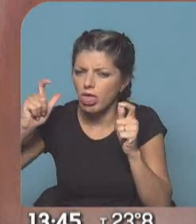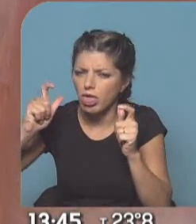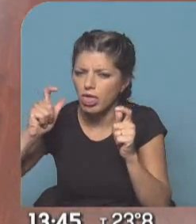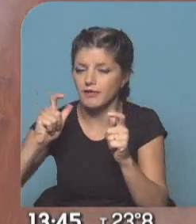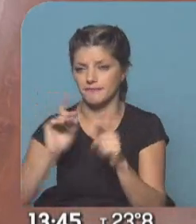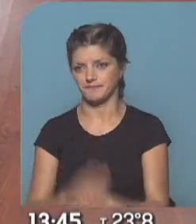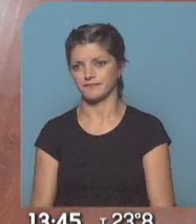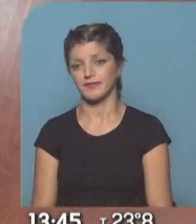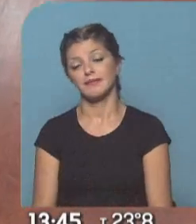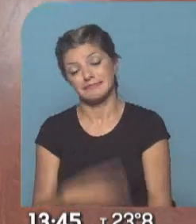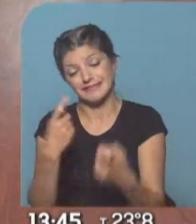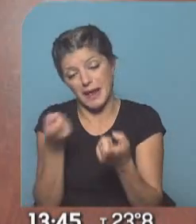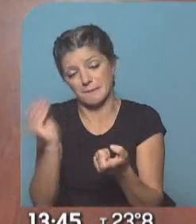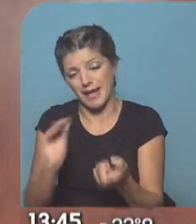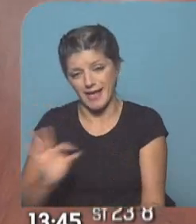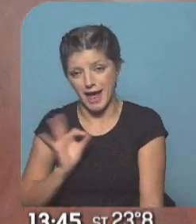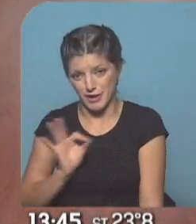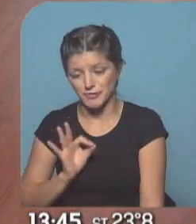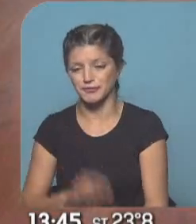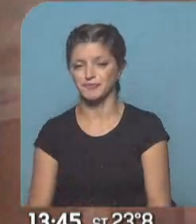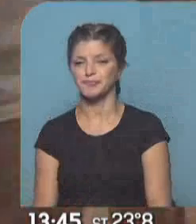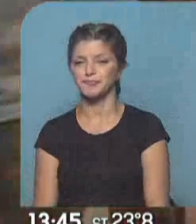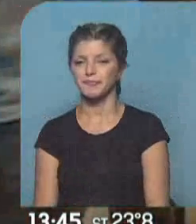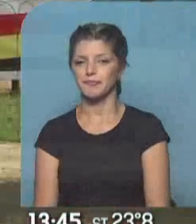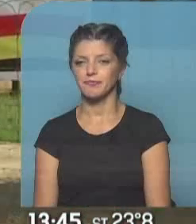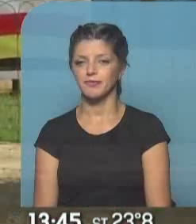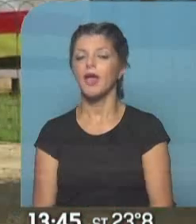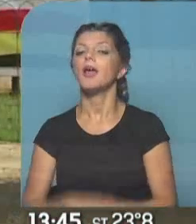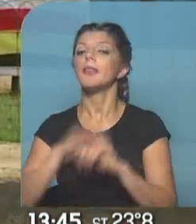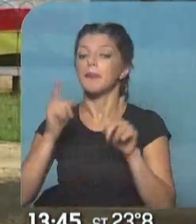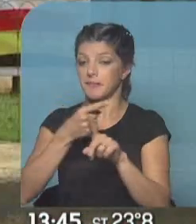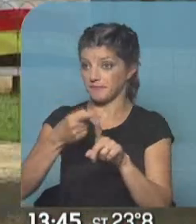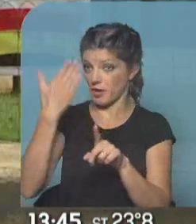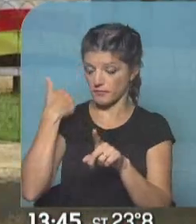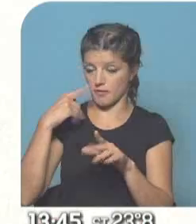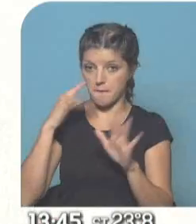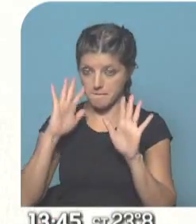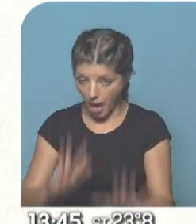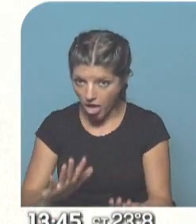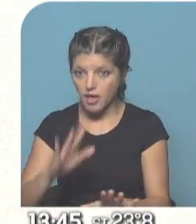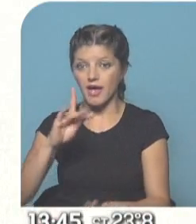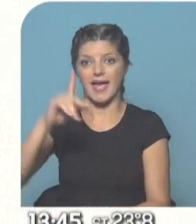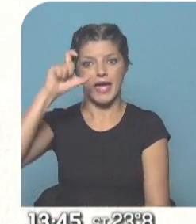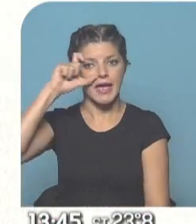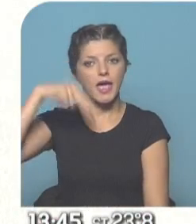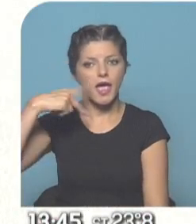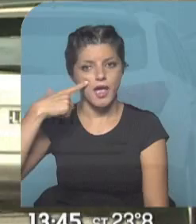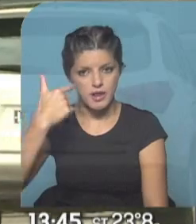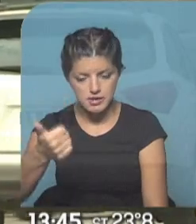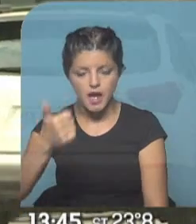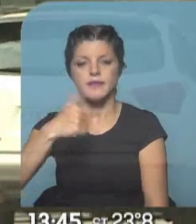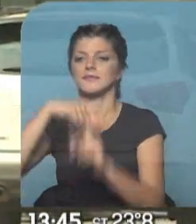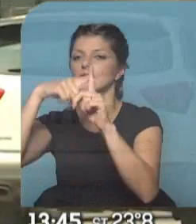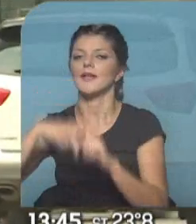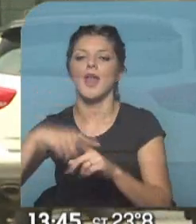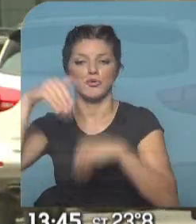parlamento llevará un tiempo. Un poquito más dividido. Y la sorpresa de la semana, Kenia. es decir, que finalmente se anuló el